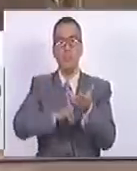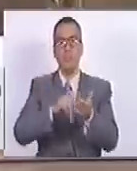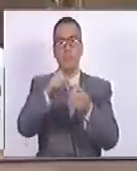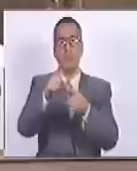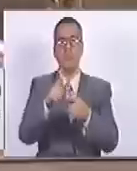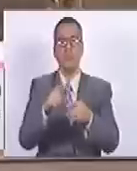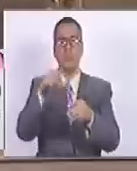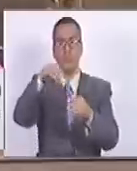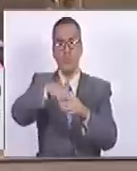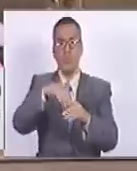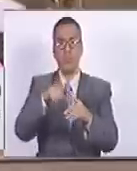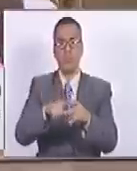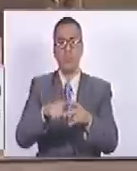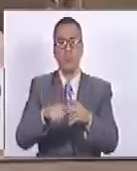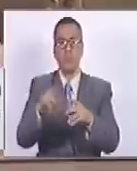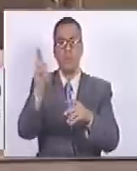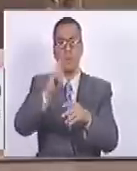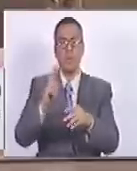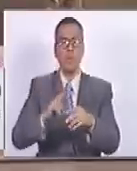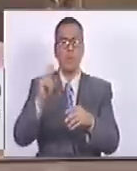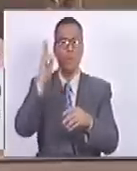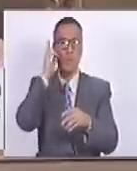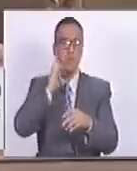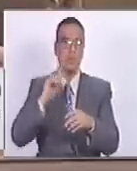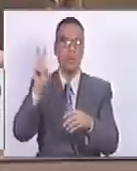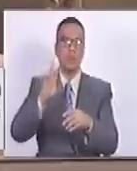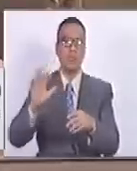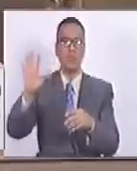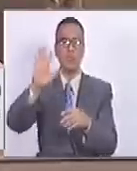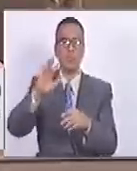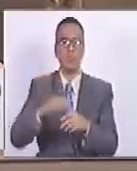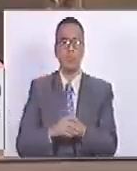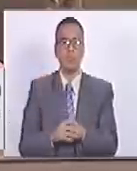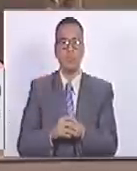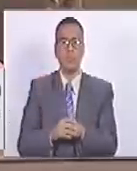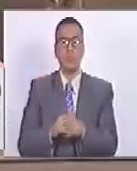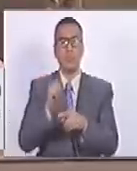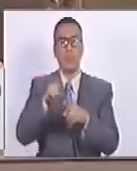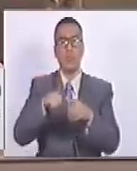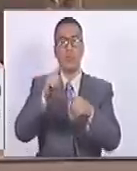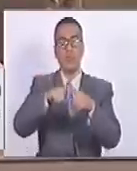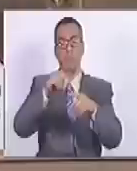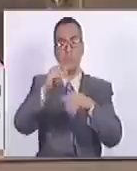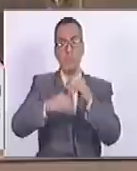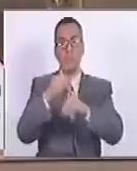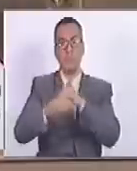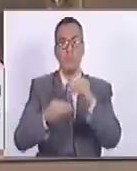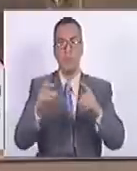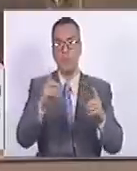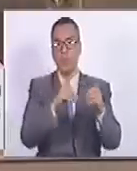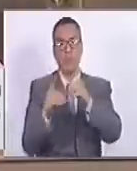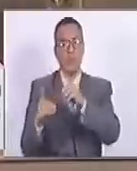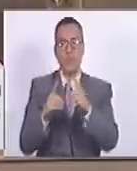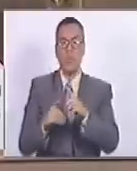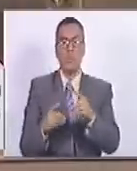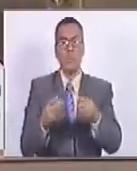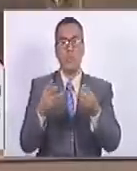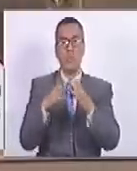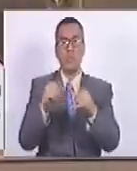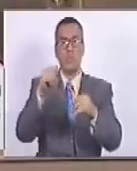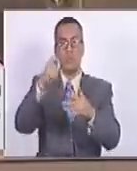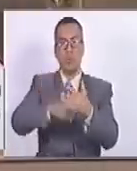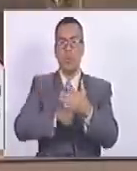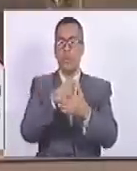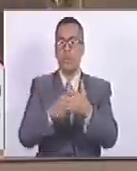una moción contra la República Bolivariana de Venezuela, sob pretexto de debatir sobre las